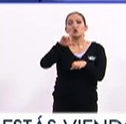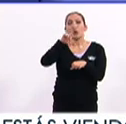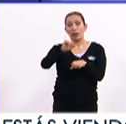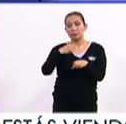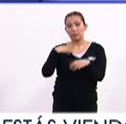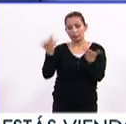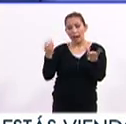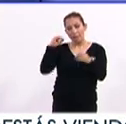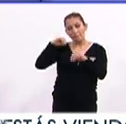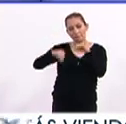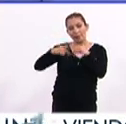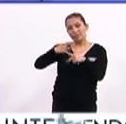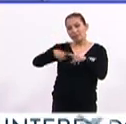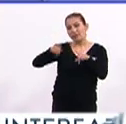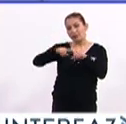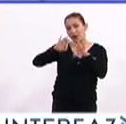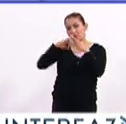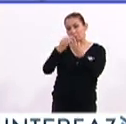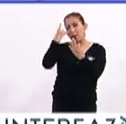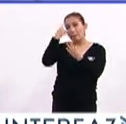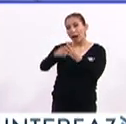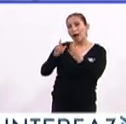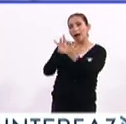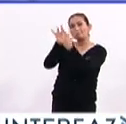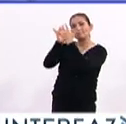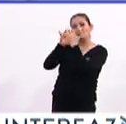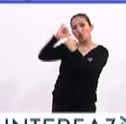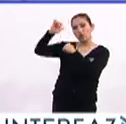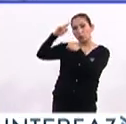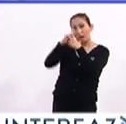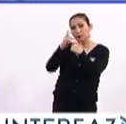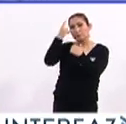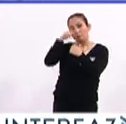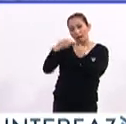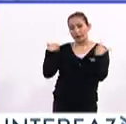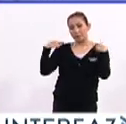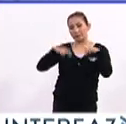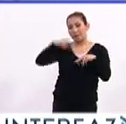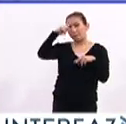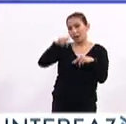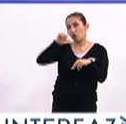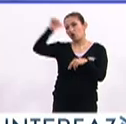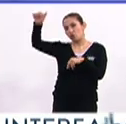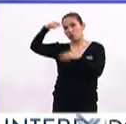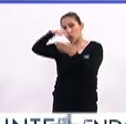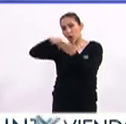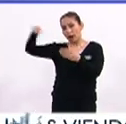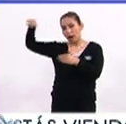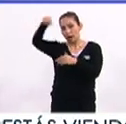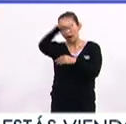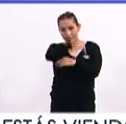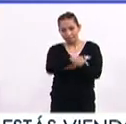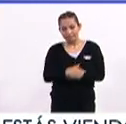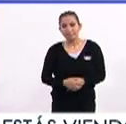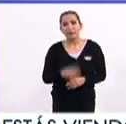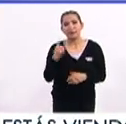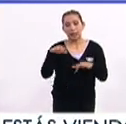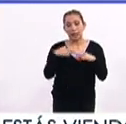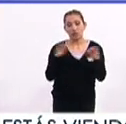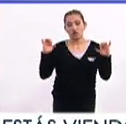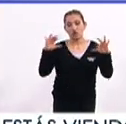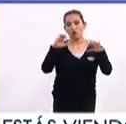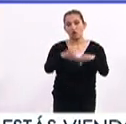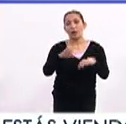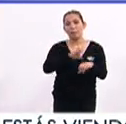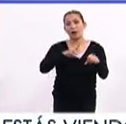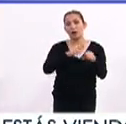están implementando distintas estrategias de la diplomacia mexicana para representar a nuestro país. Por esta reunión de